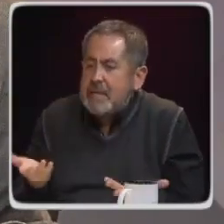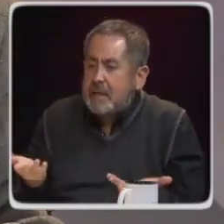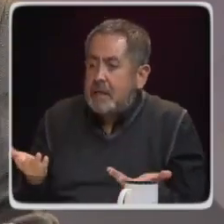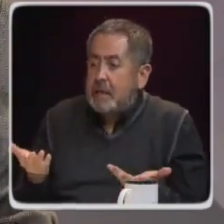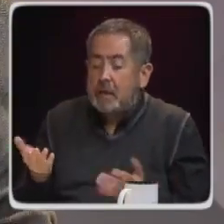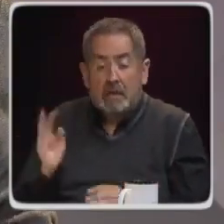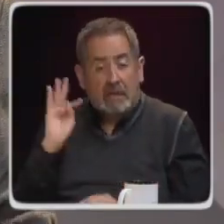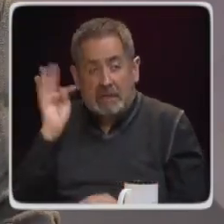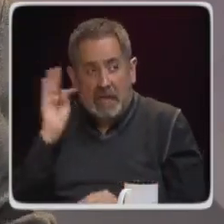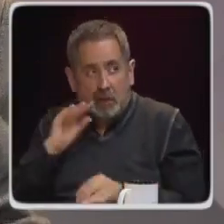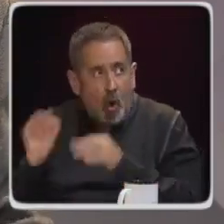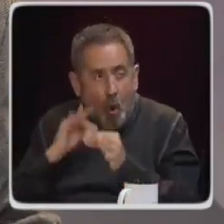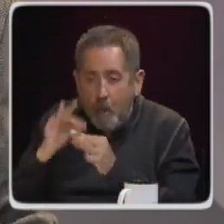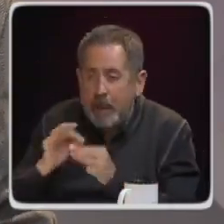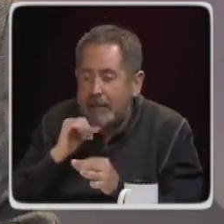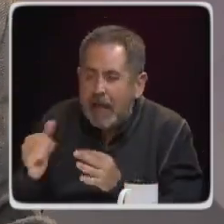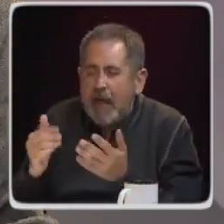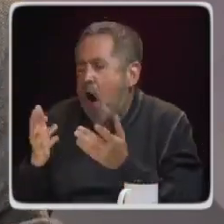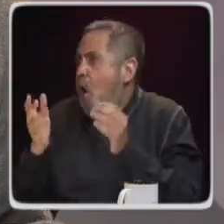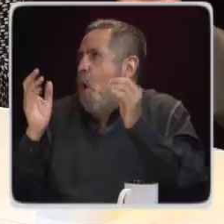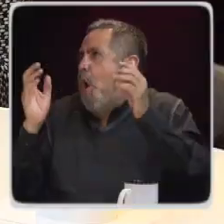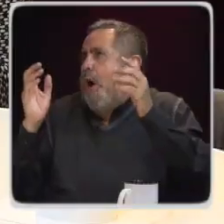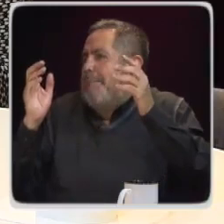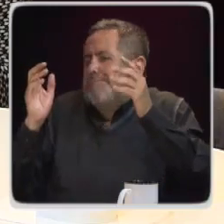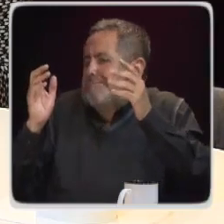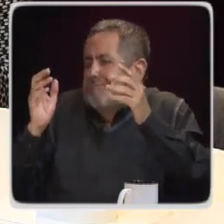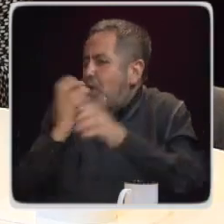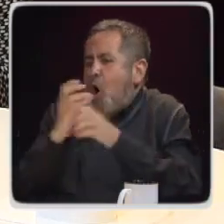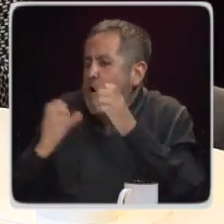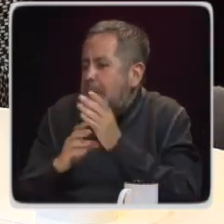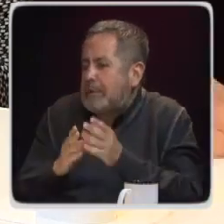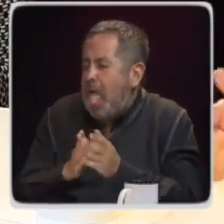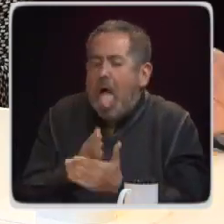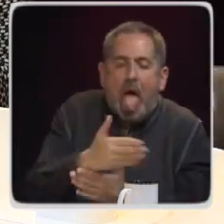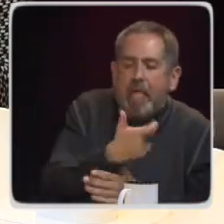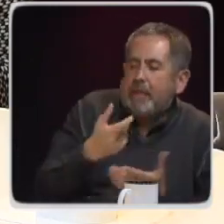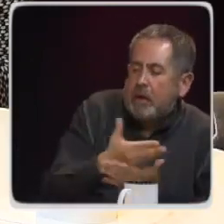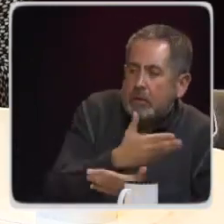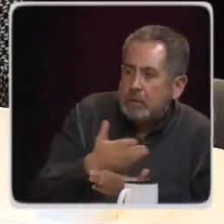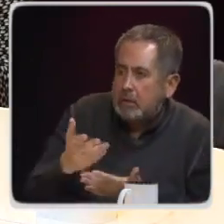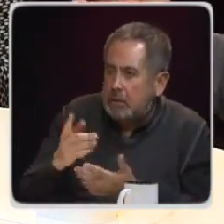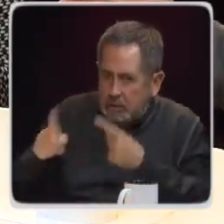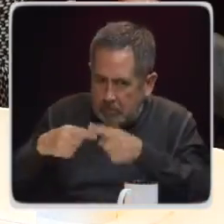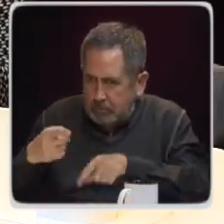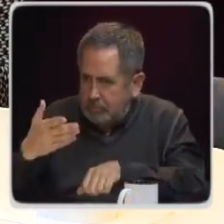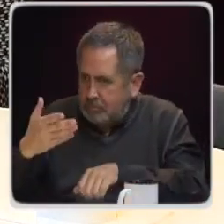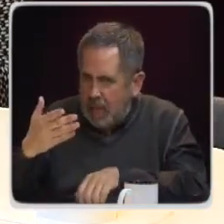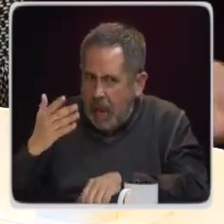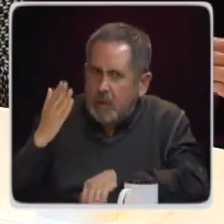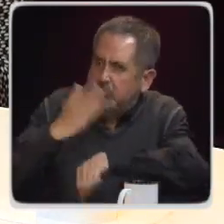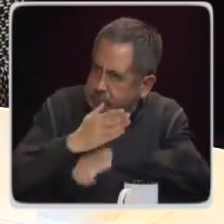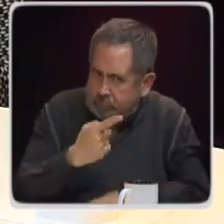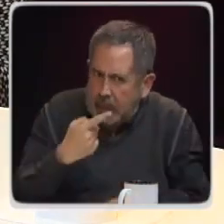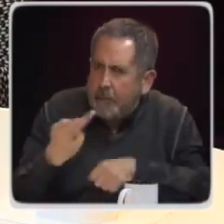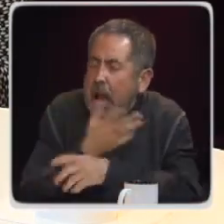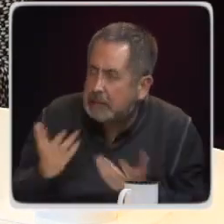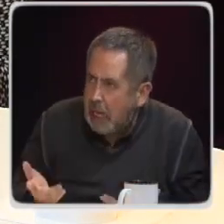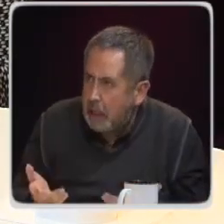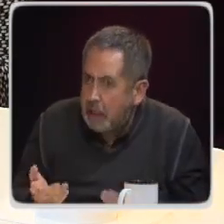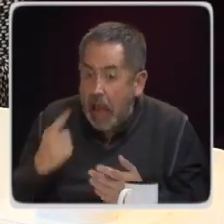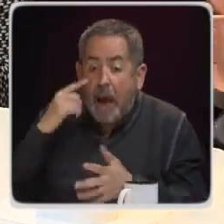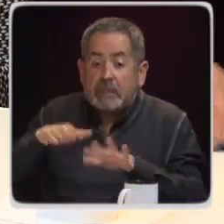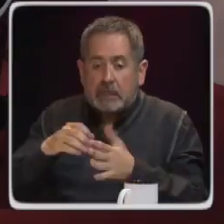o dónde están, o qué pasó con esto, o no se pudo hacer, entonces la estrategia está mal. Y creo que el poner al centro de la discusión que hay una lengua